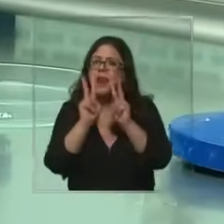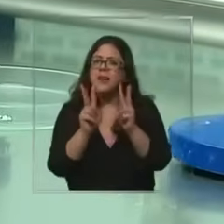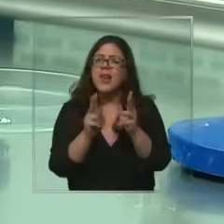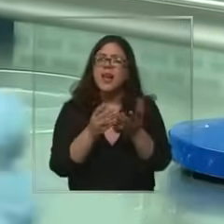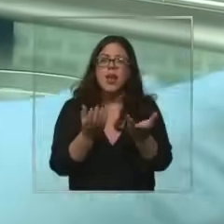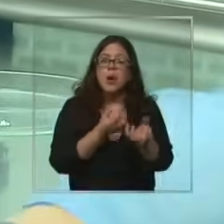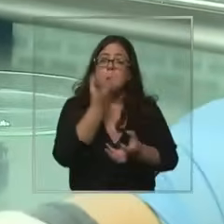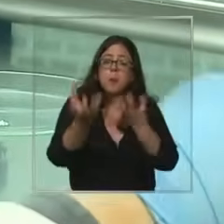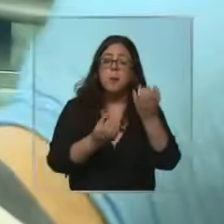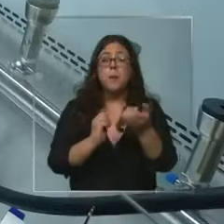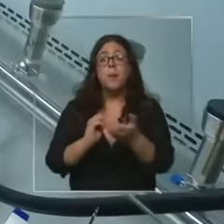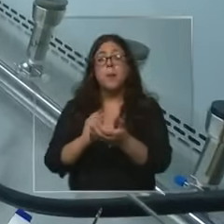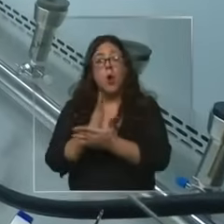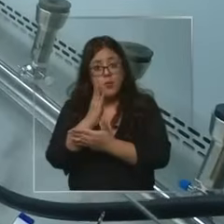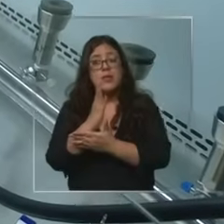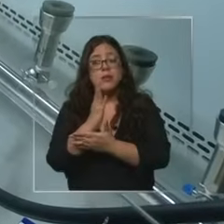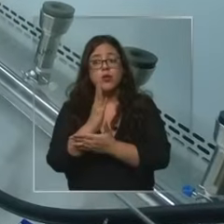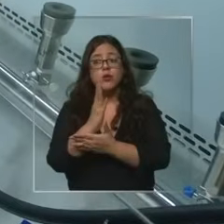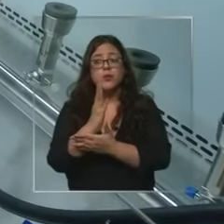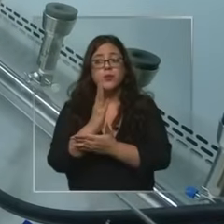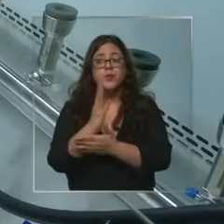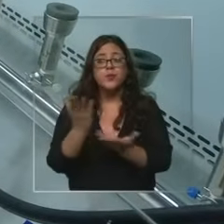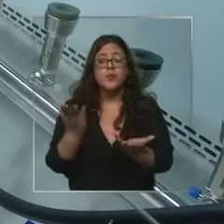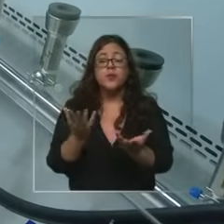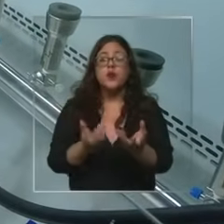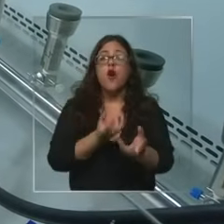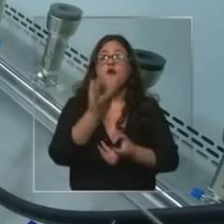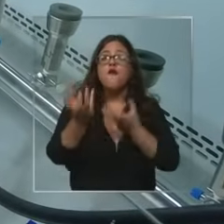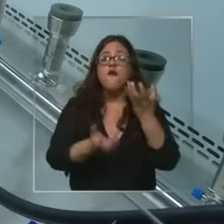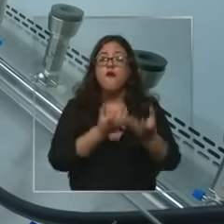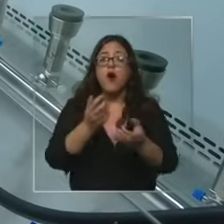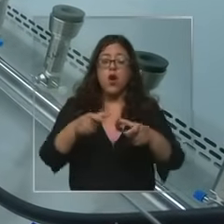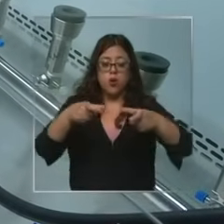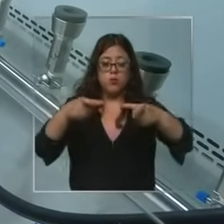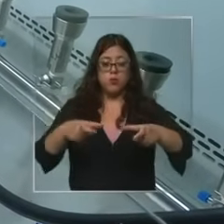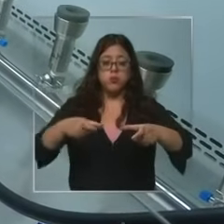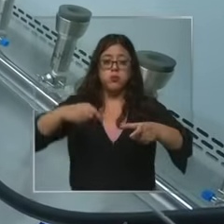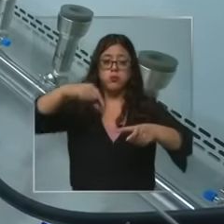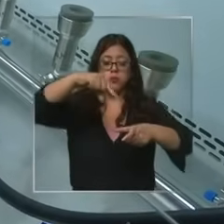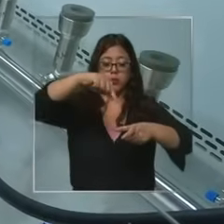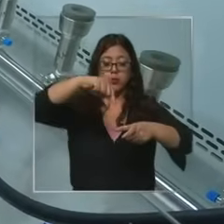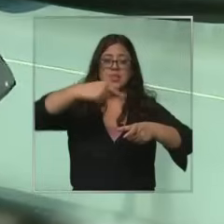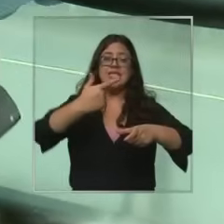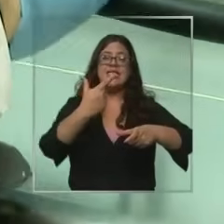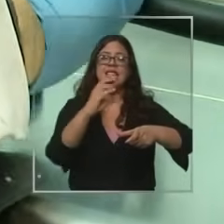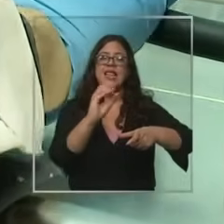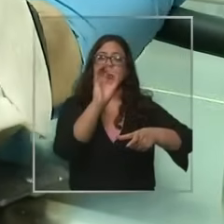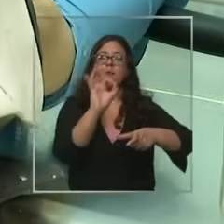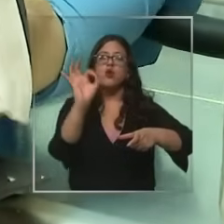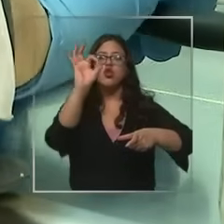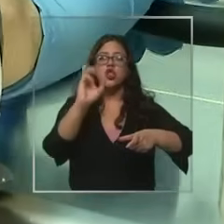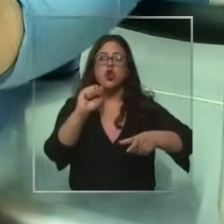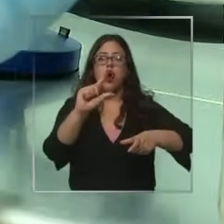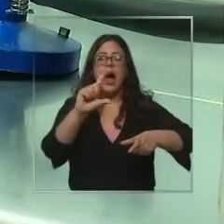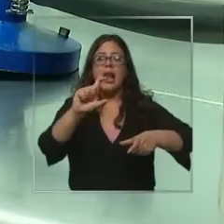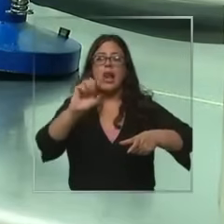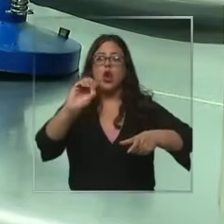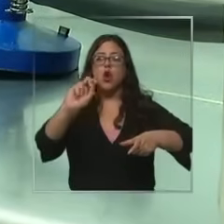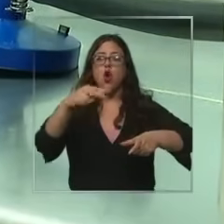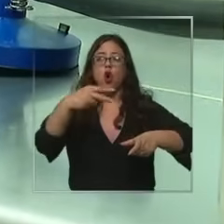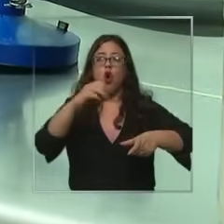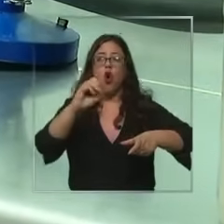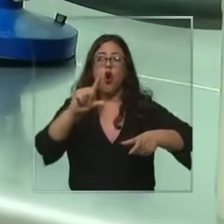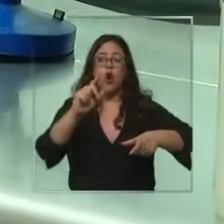inflamabilidad. Partimos primero entonces, acercando fuego a una solución con 70% de alcohol. Ahí la solución se